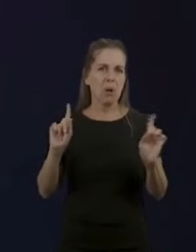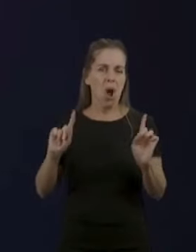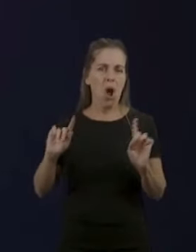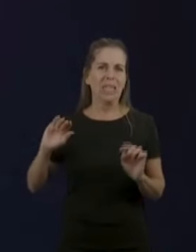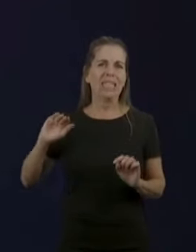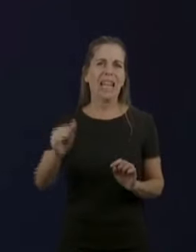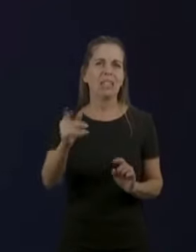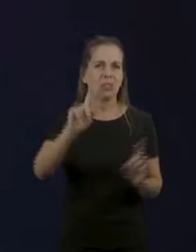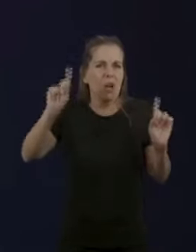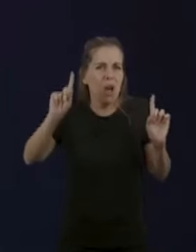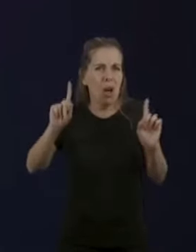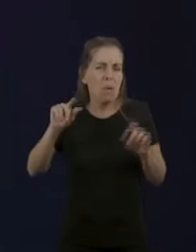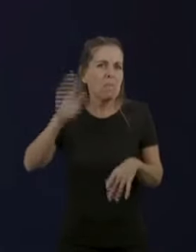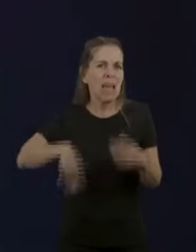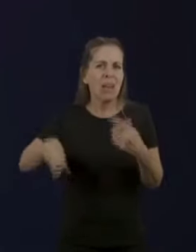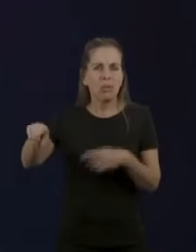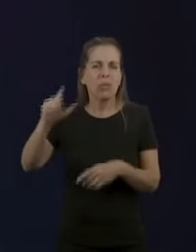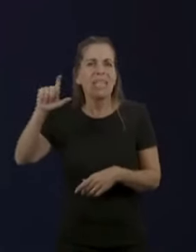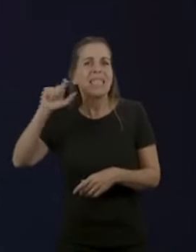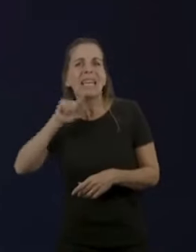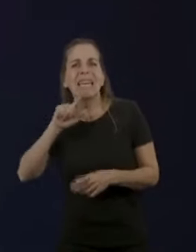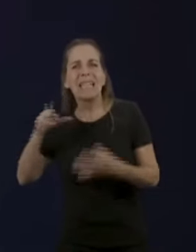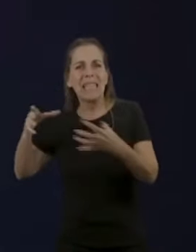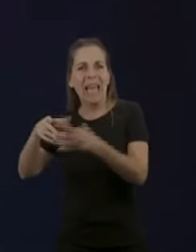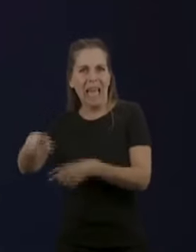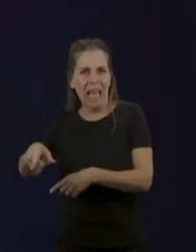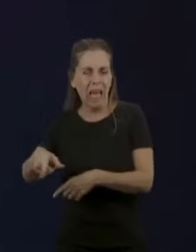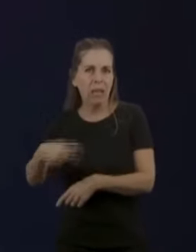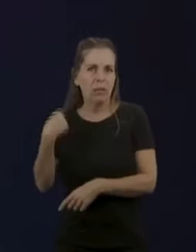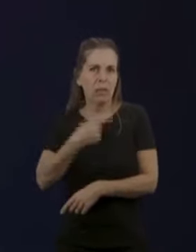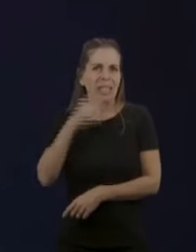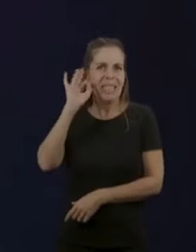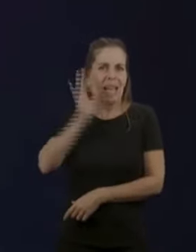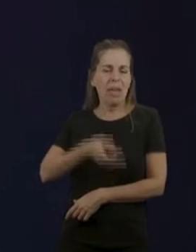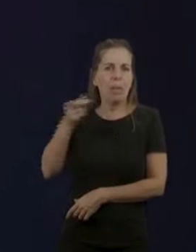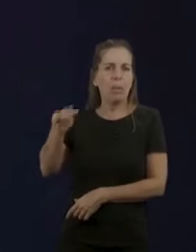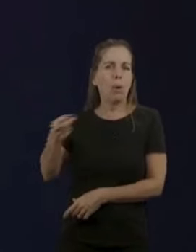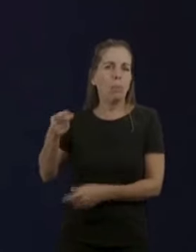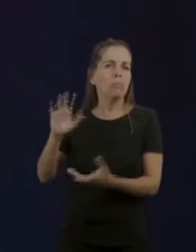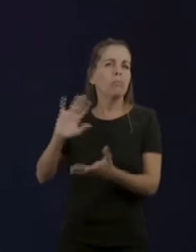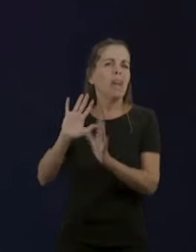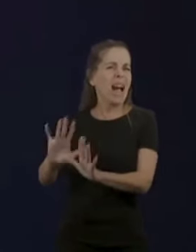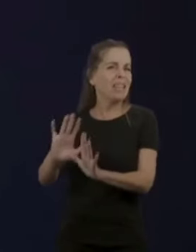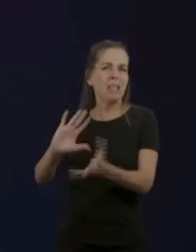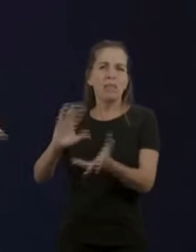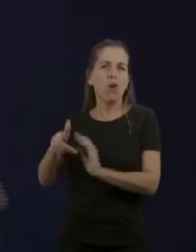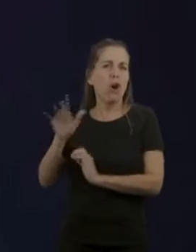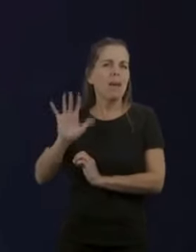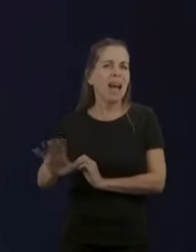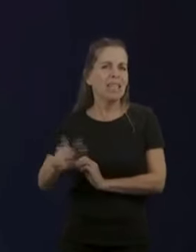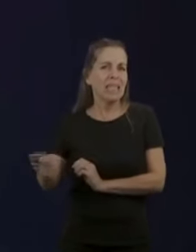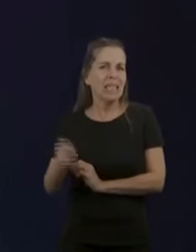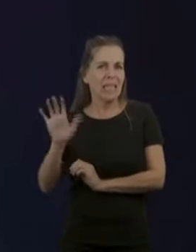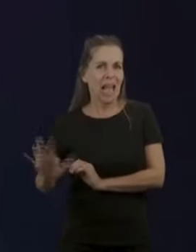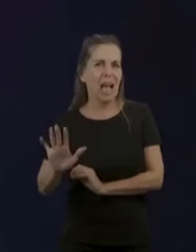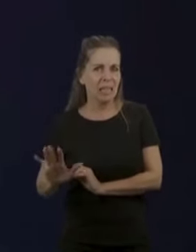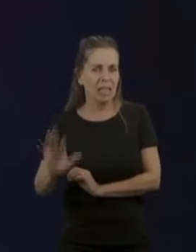cgt no que sabemos que sabemos Cuál es su andar eh Y entendemos también que esto